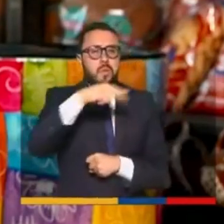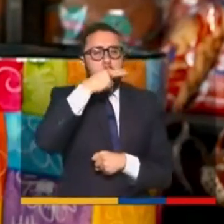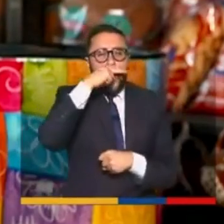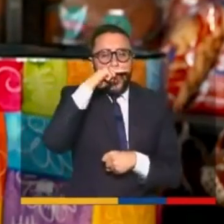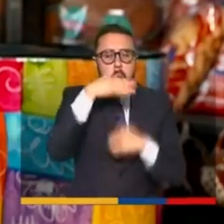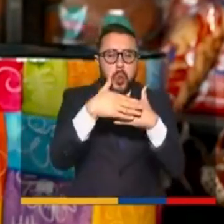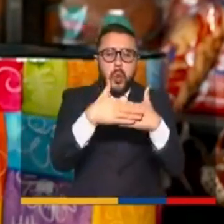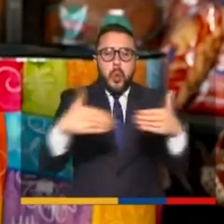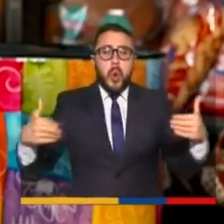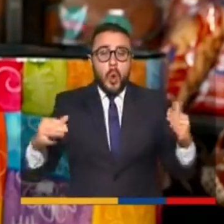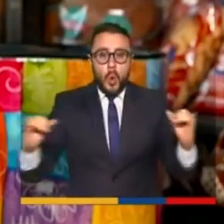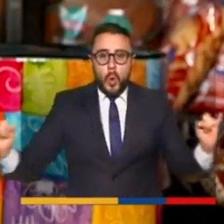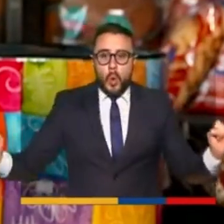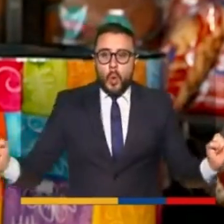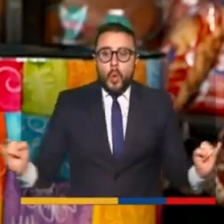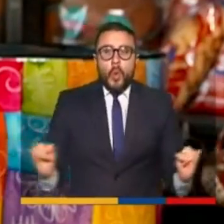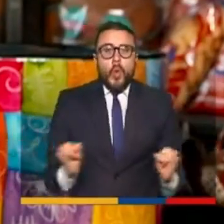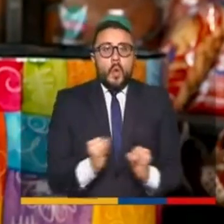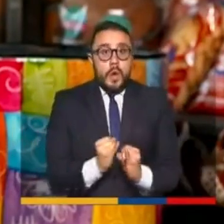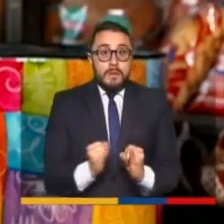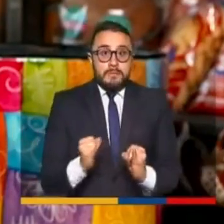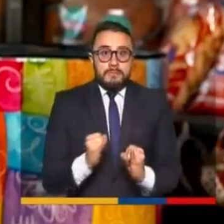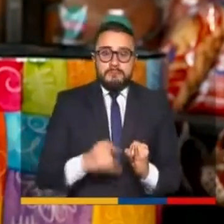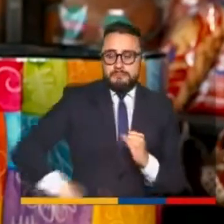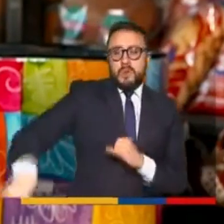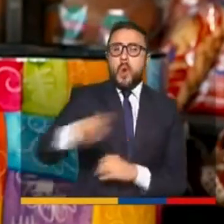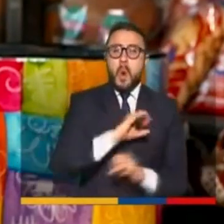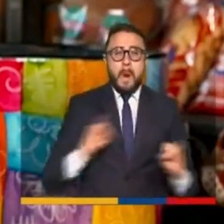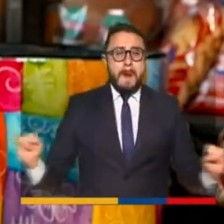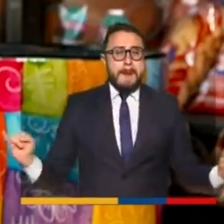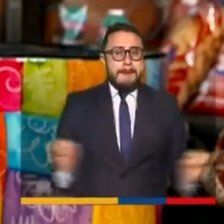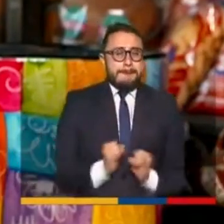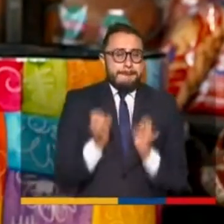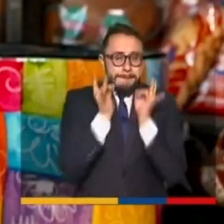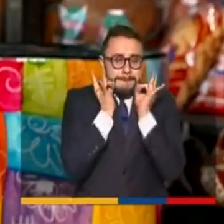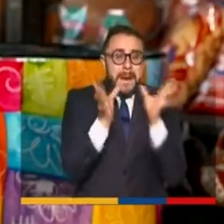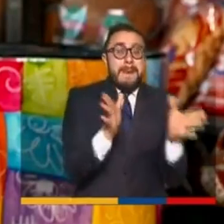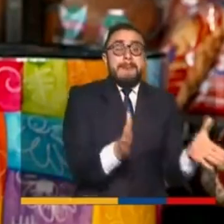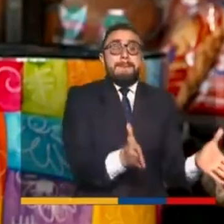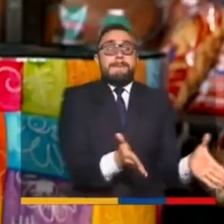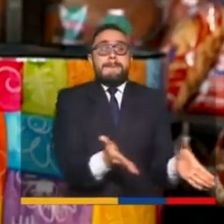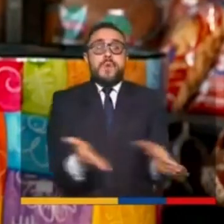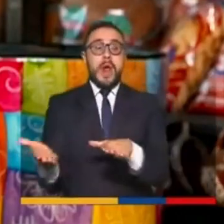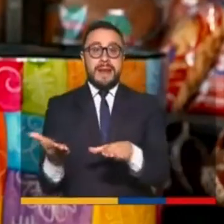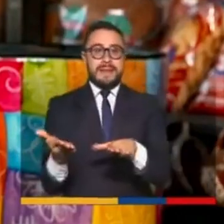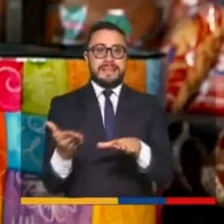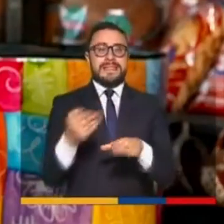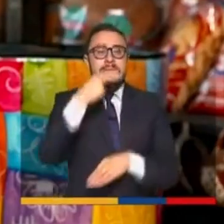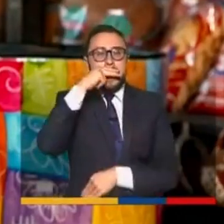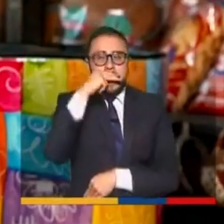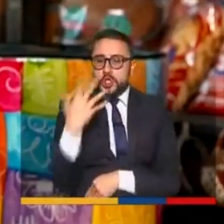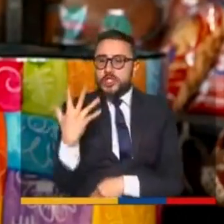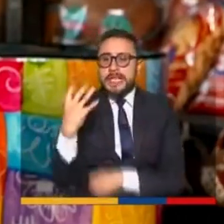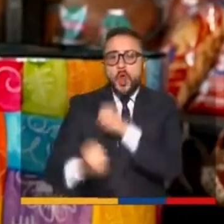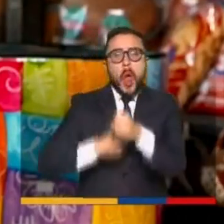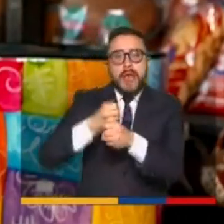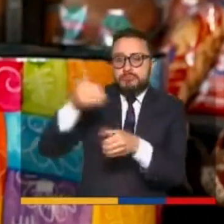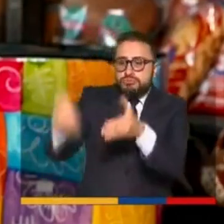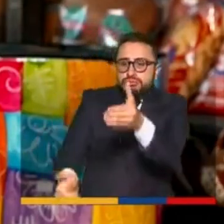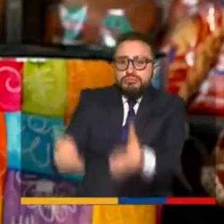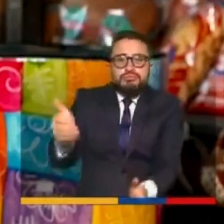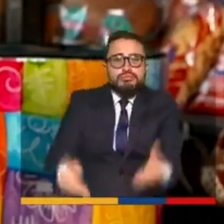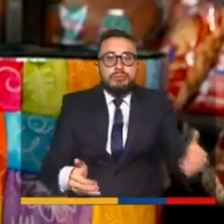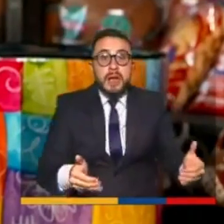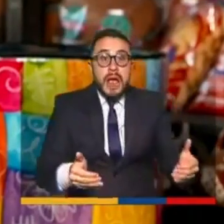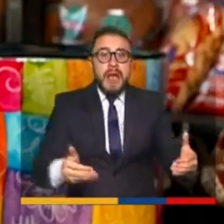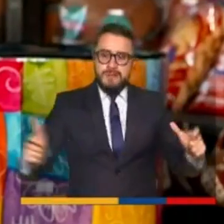y sobre todo la muerte por desnutrición de menores de 5 años en todo el país